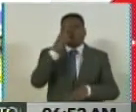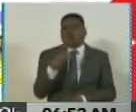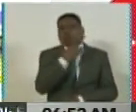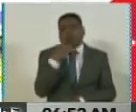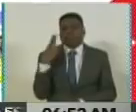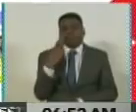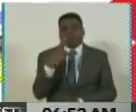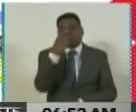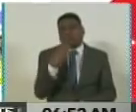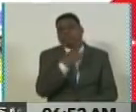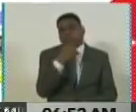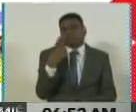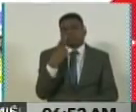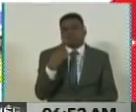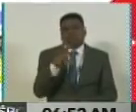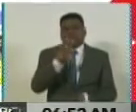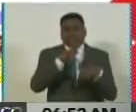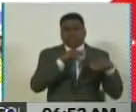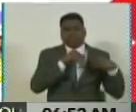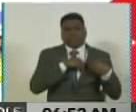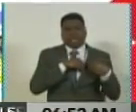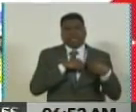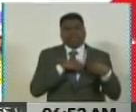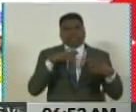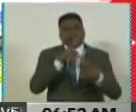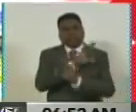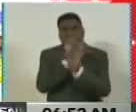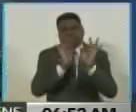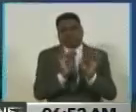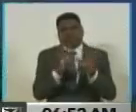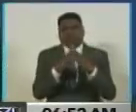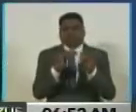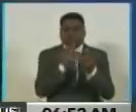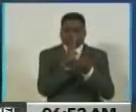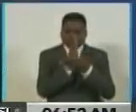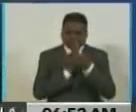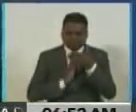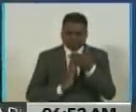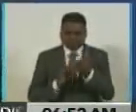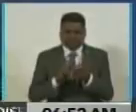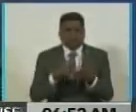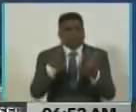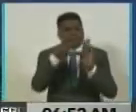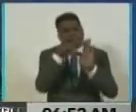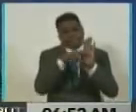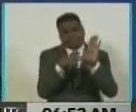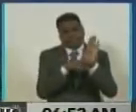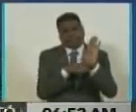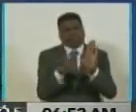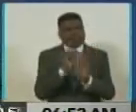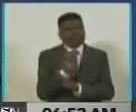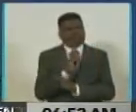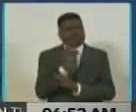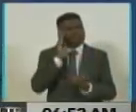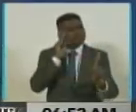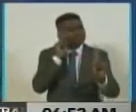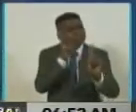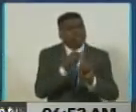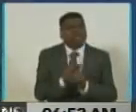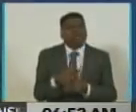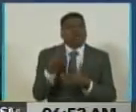del presidente Nicolás Maduro de aceptar de manera sumisa todas sus condiciones. En este sentido, profesora,